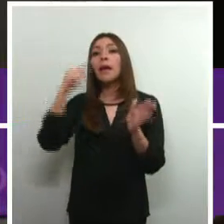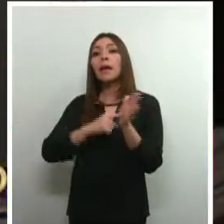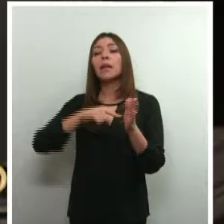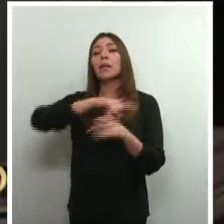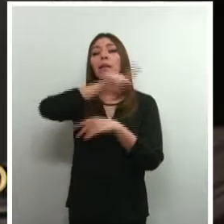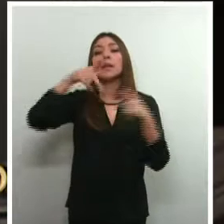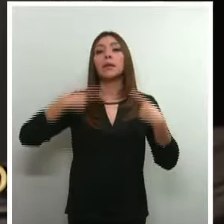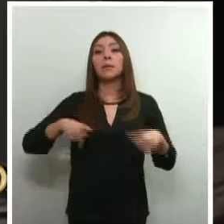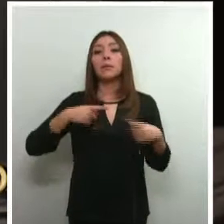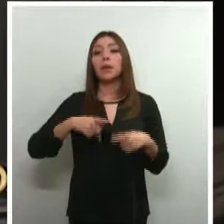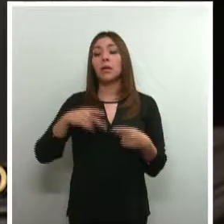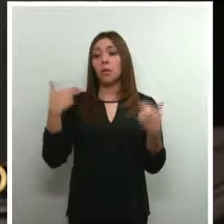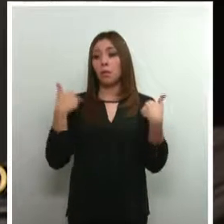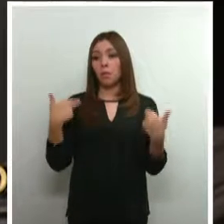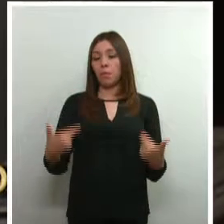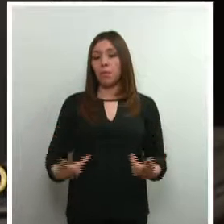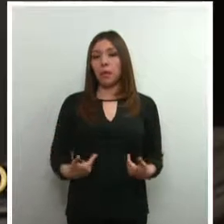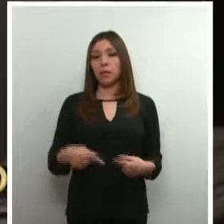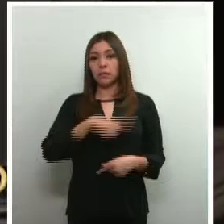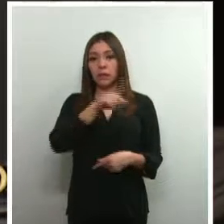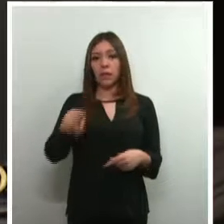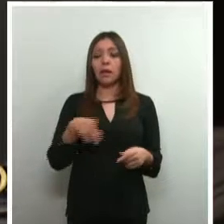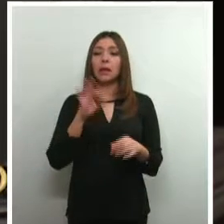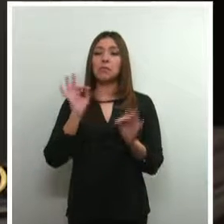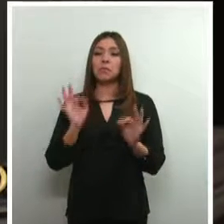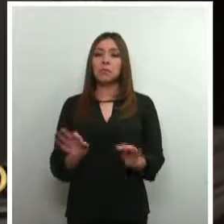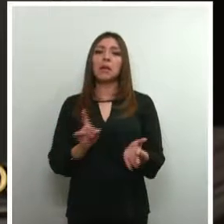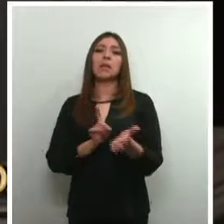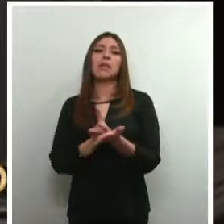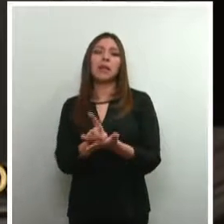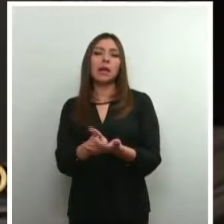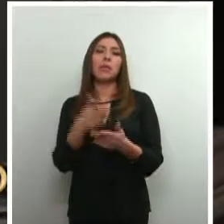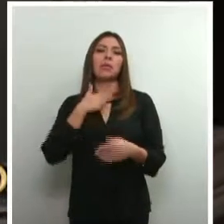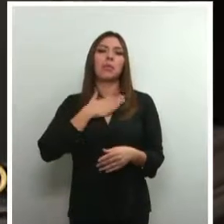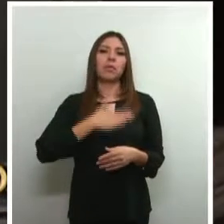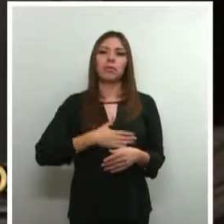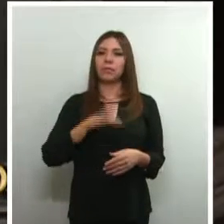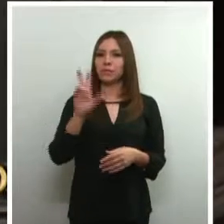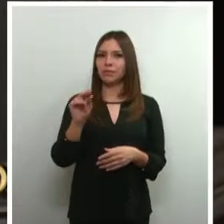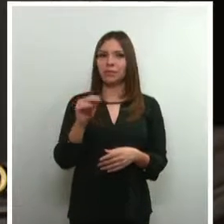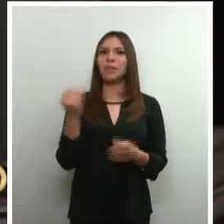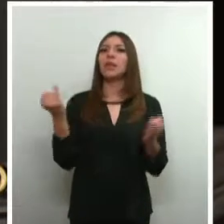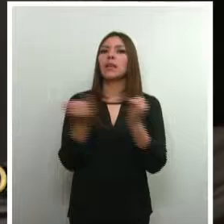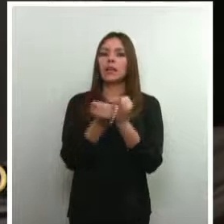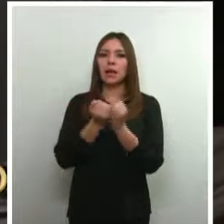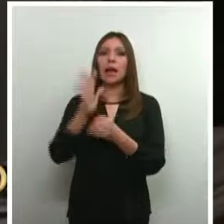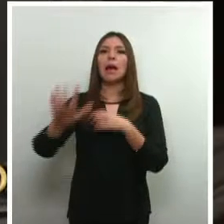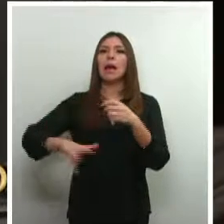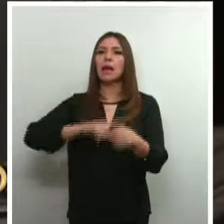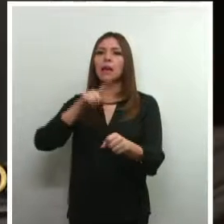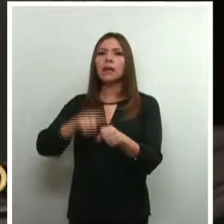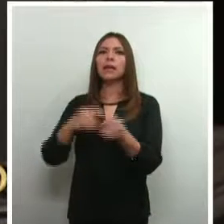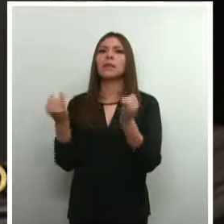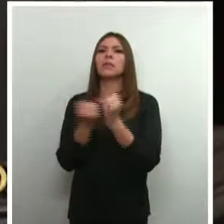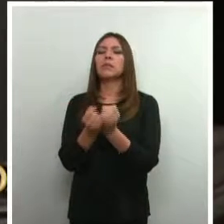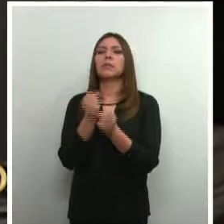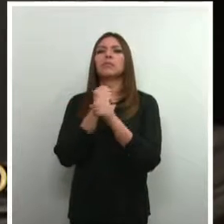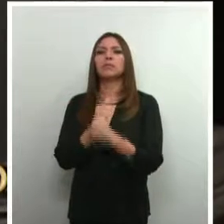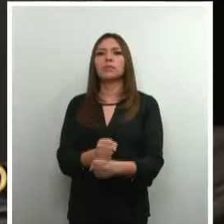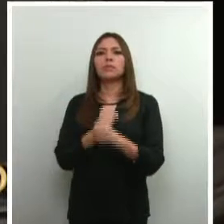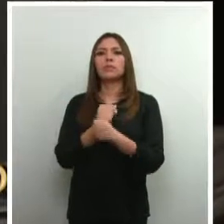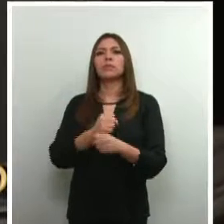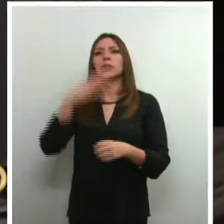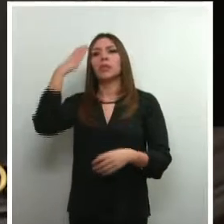humanos, solo nosotros tenemos derecho a la justicia. Los animales también son víctimas del crimen